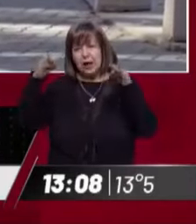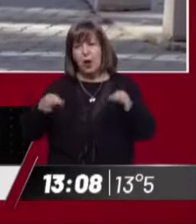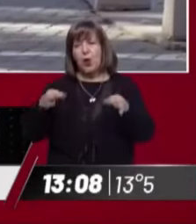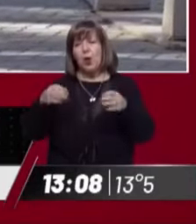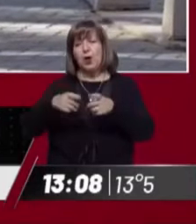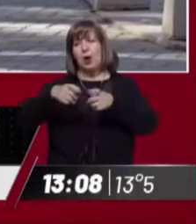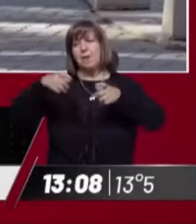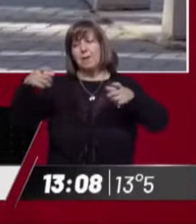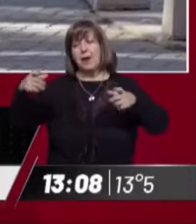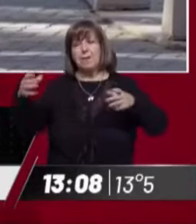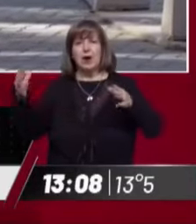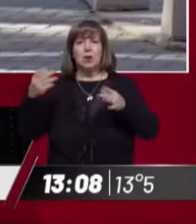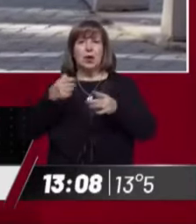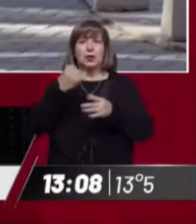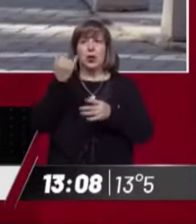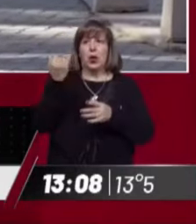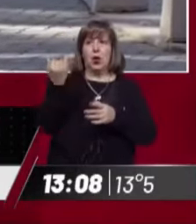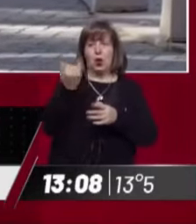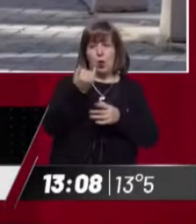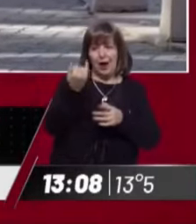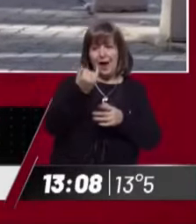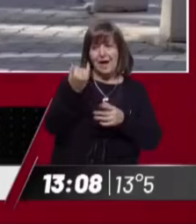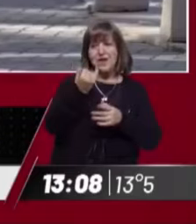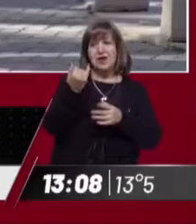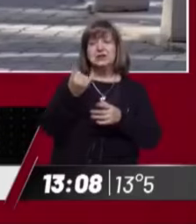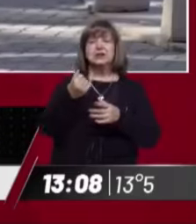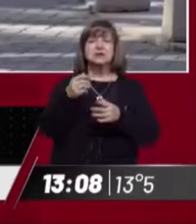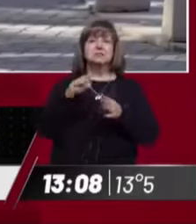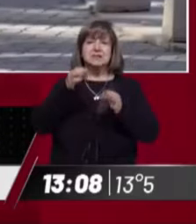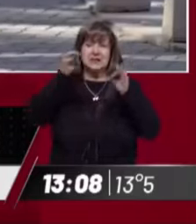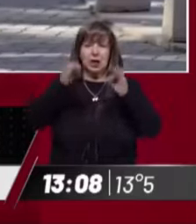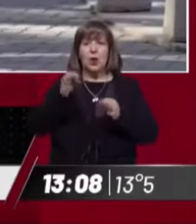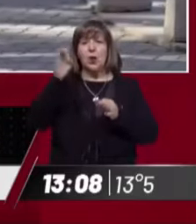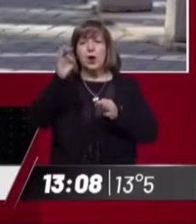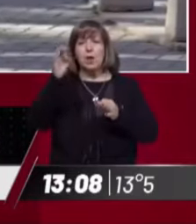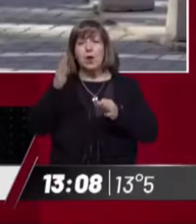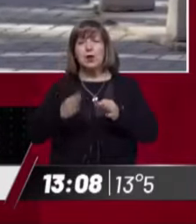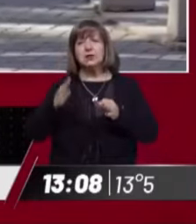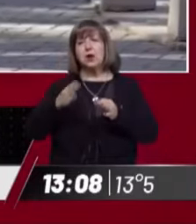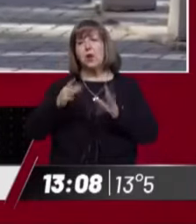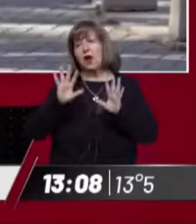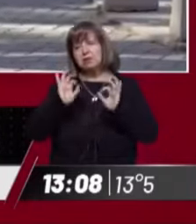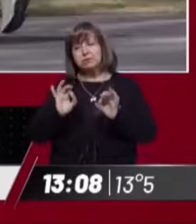60%, ¿no? Cuando lleguemos al otro fin de semana, de un 60% con picos del